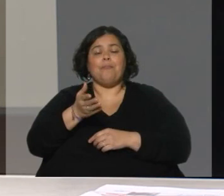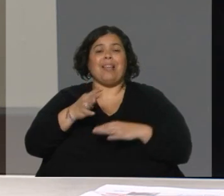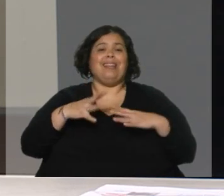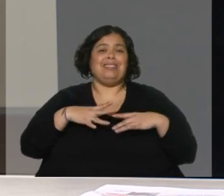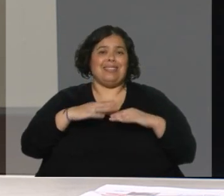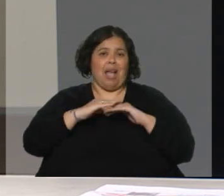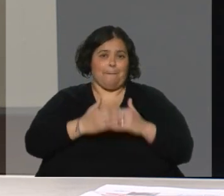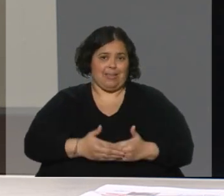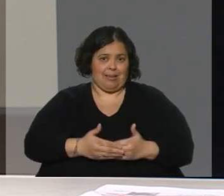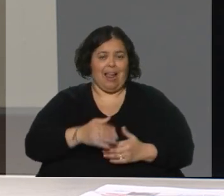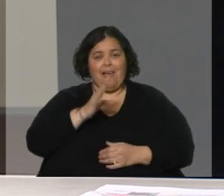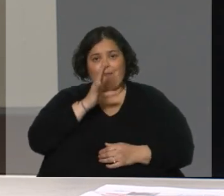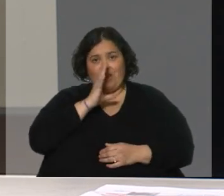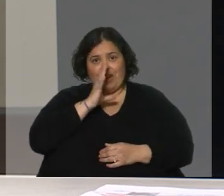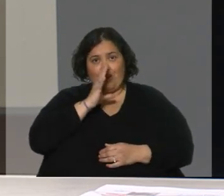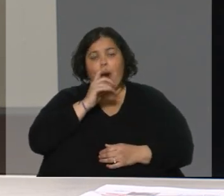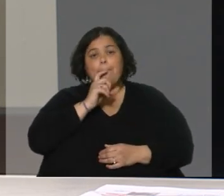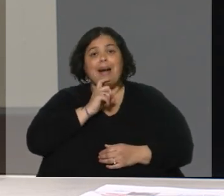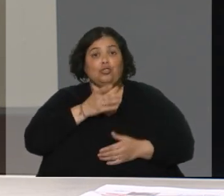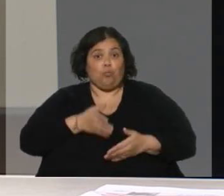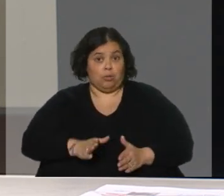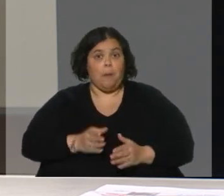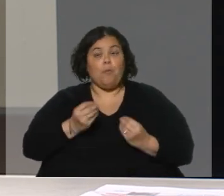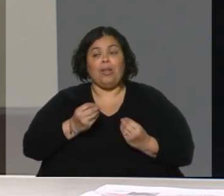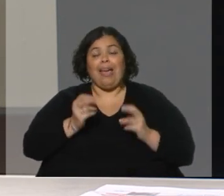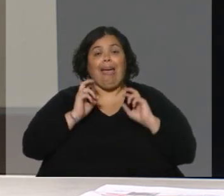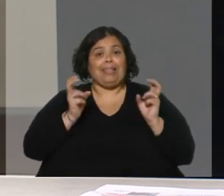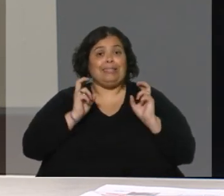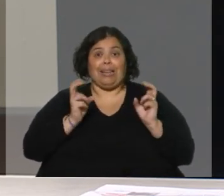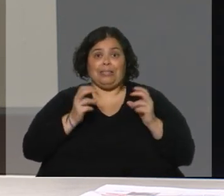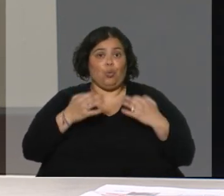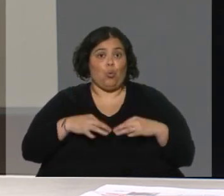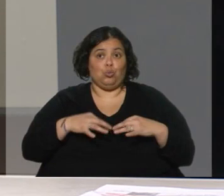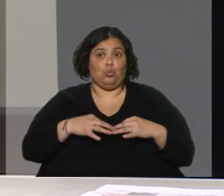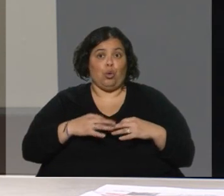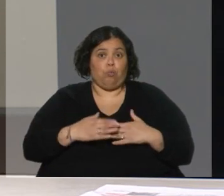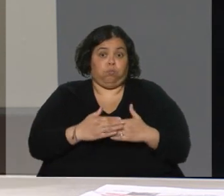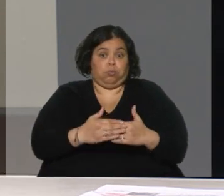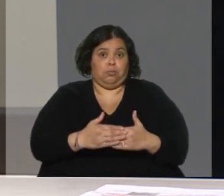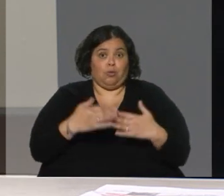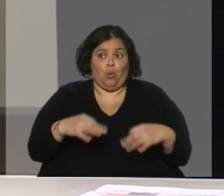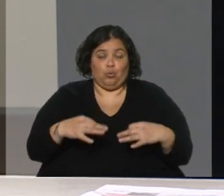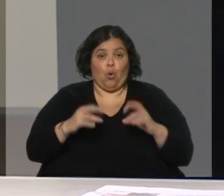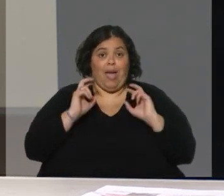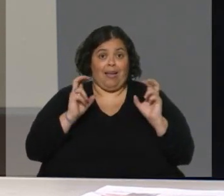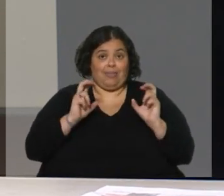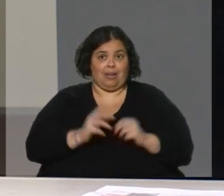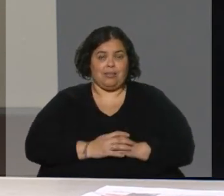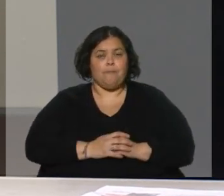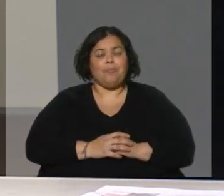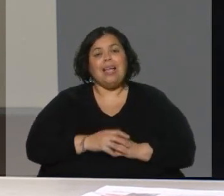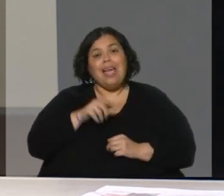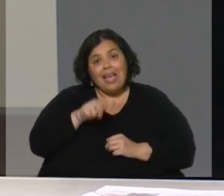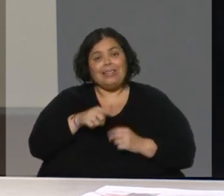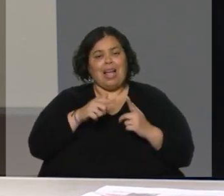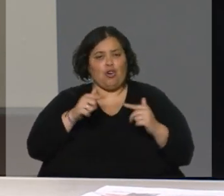en febrero se lo tuvo que tomar nació en marzo su hijo y todo ese estrés lo estaba viviendo en un proceso de gestación no ese tipo